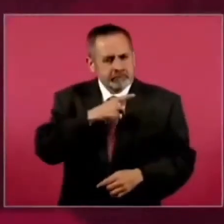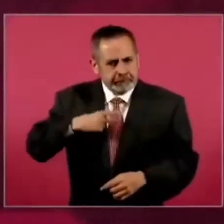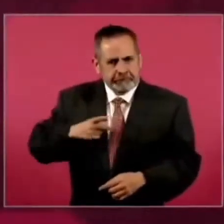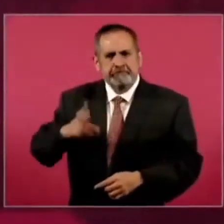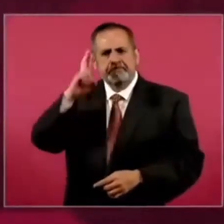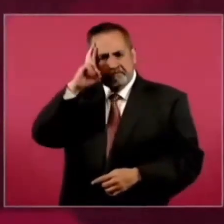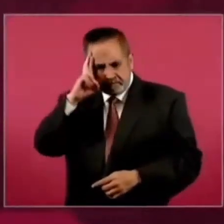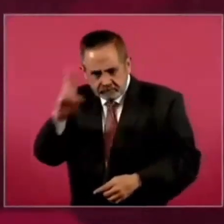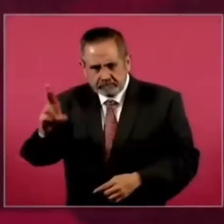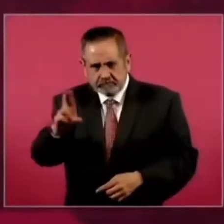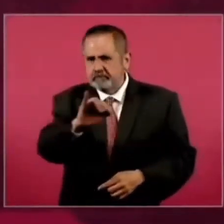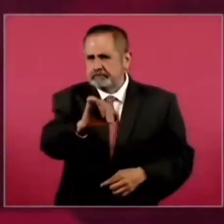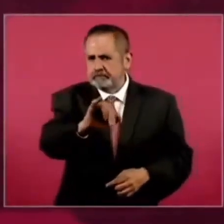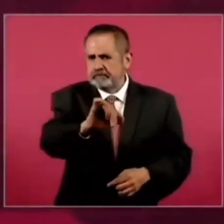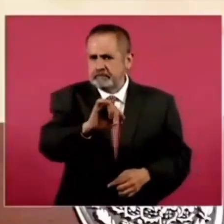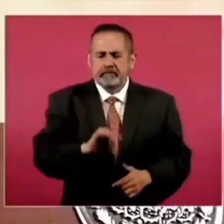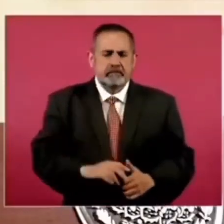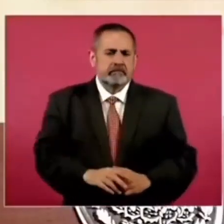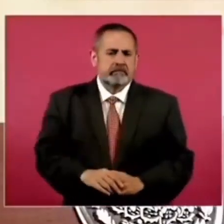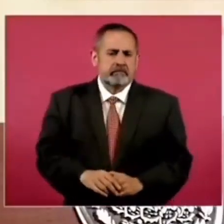respetar,